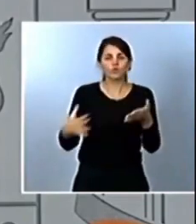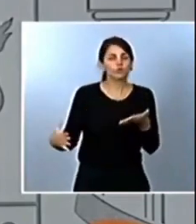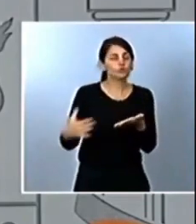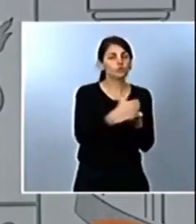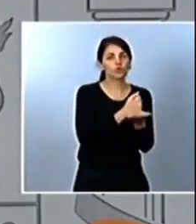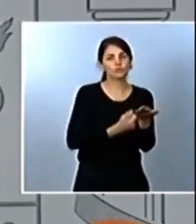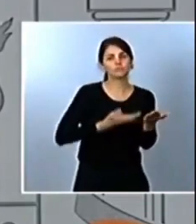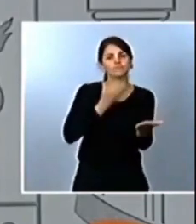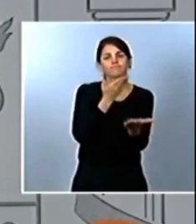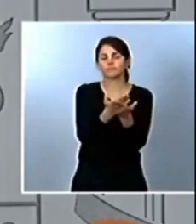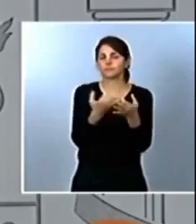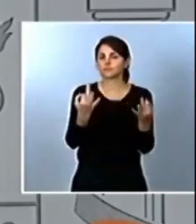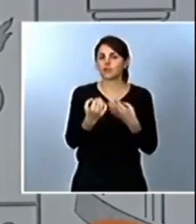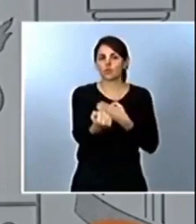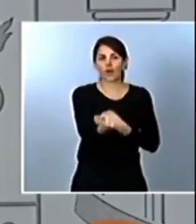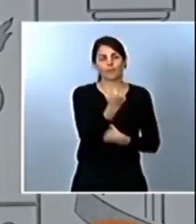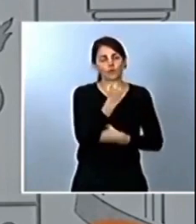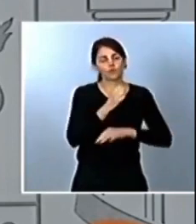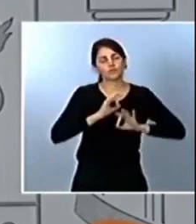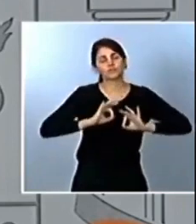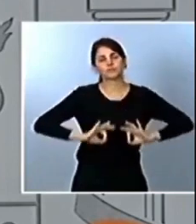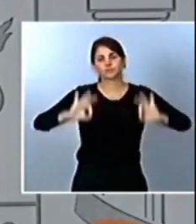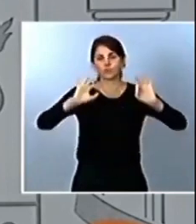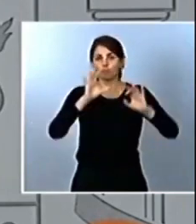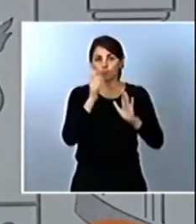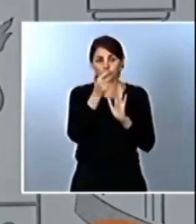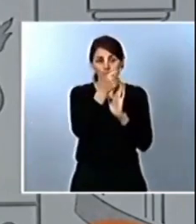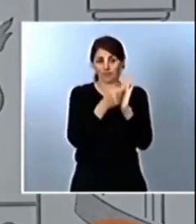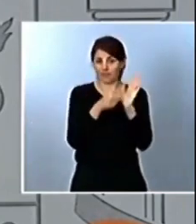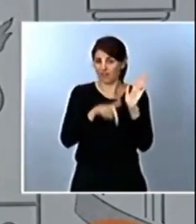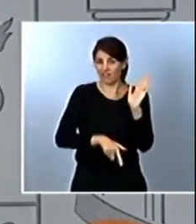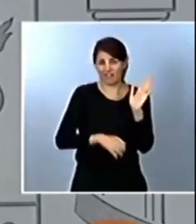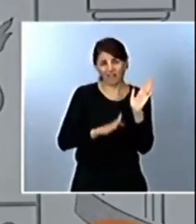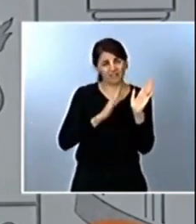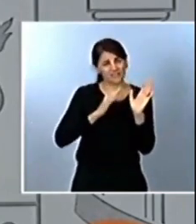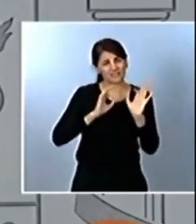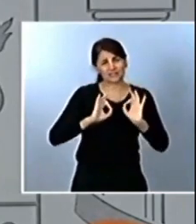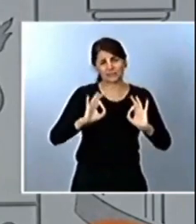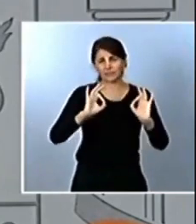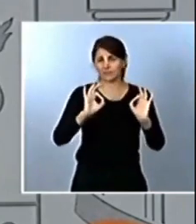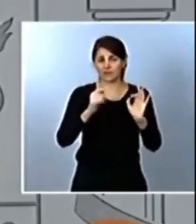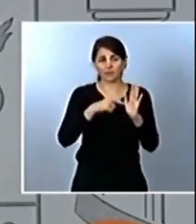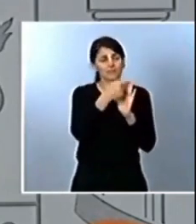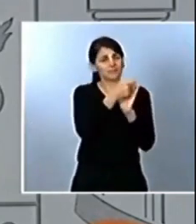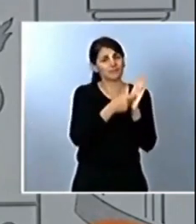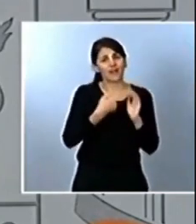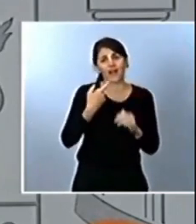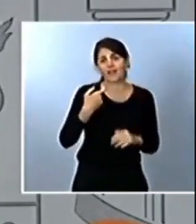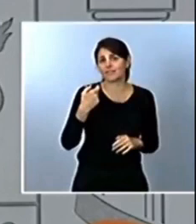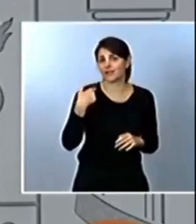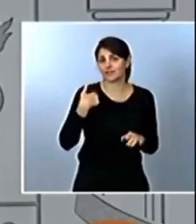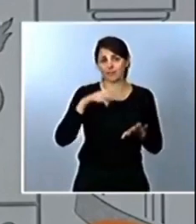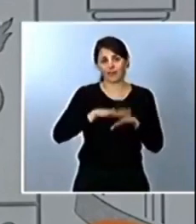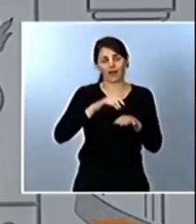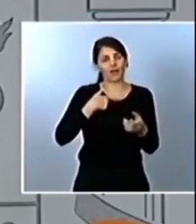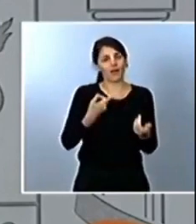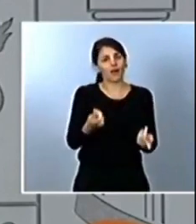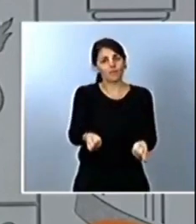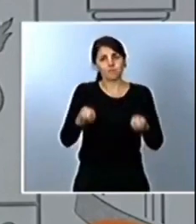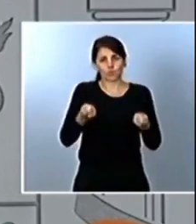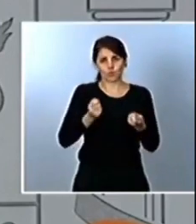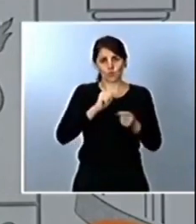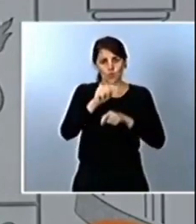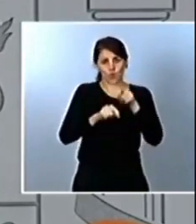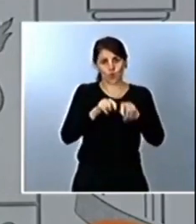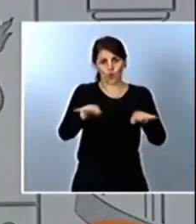extraordinario a una medida tan extraordinaria pero tan necesaria para contener esta segunda ola. Desde luego he tenido ocasión de poder hablar con el líder de la oposición, con